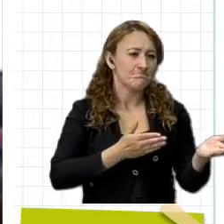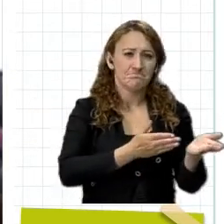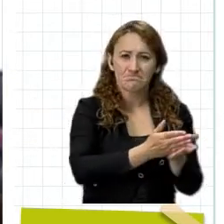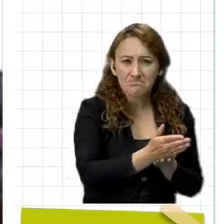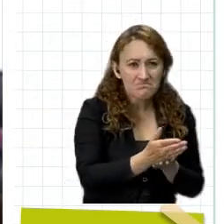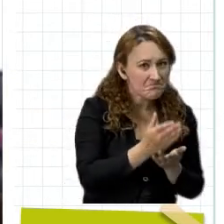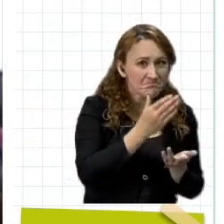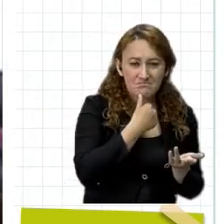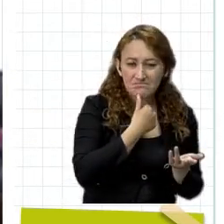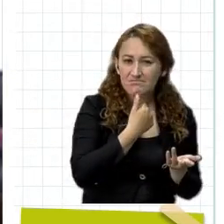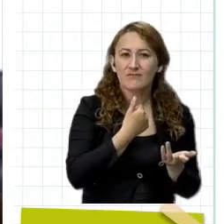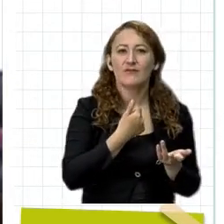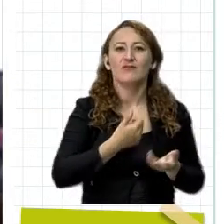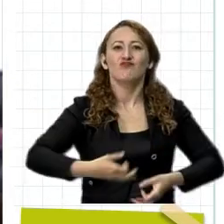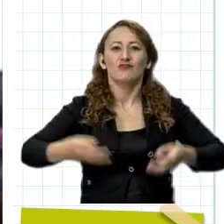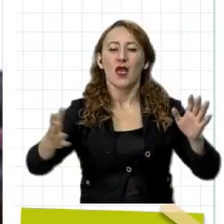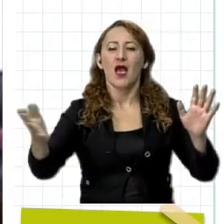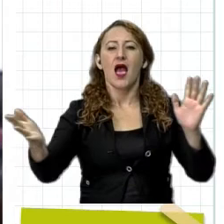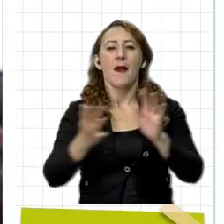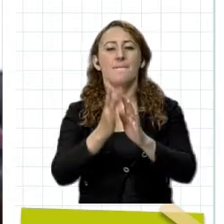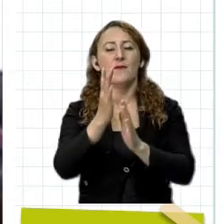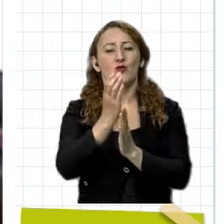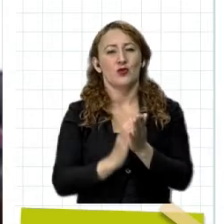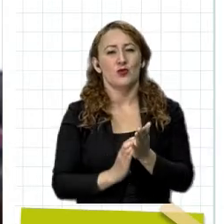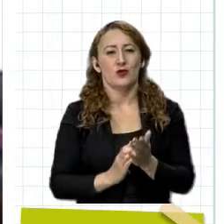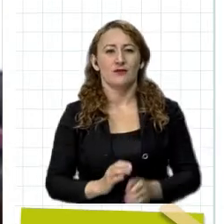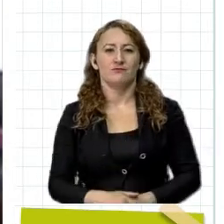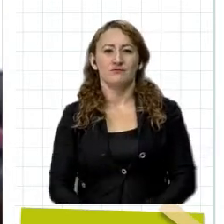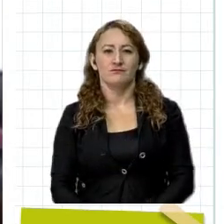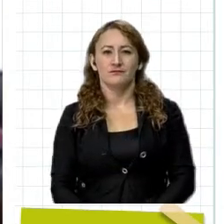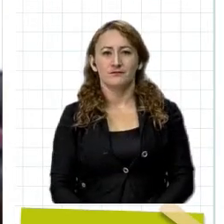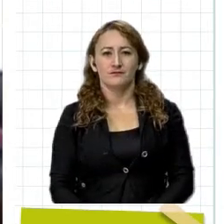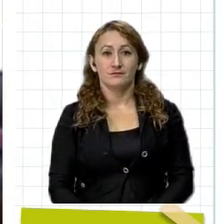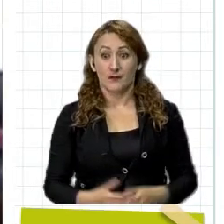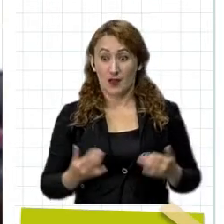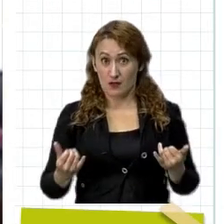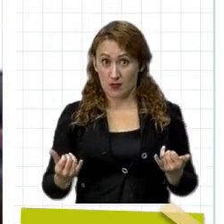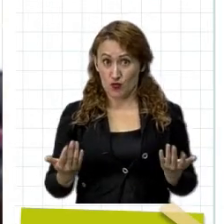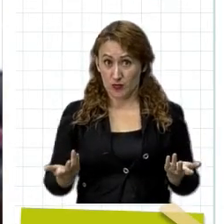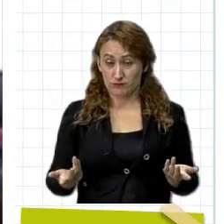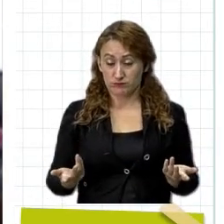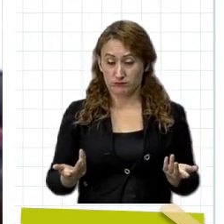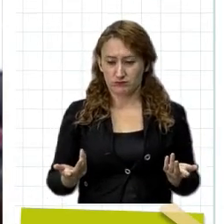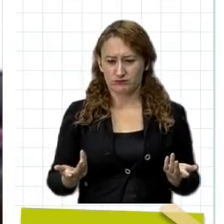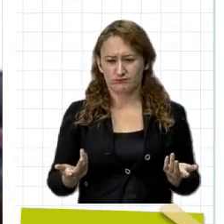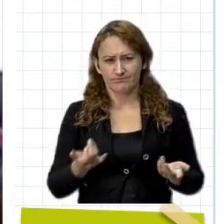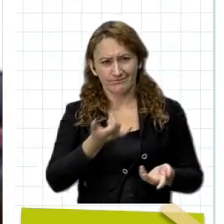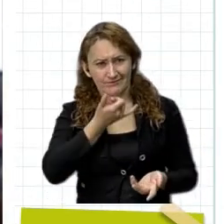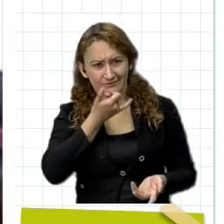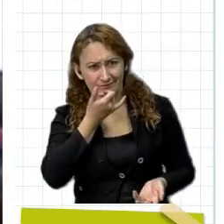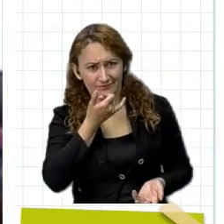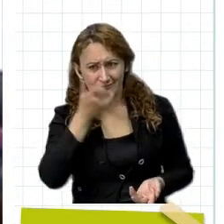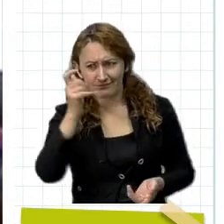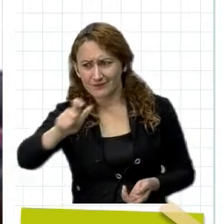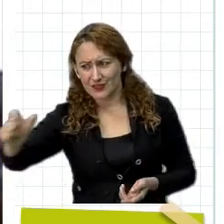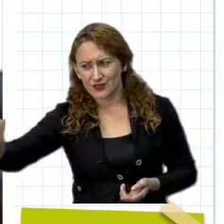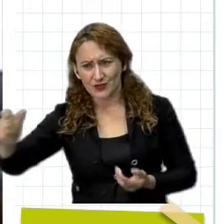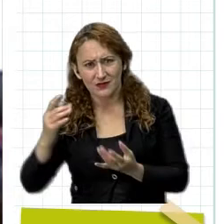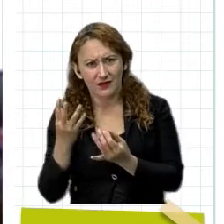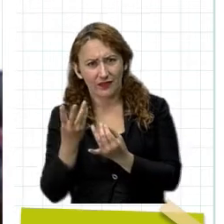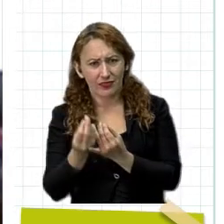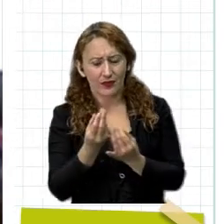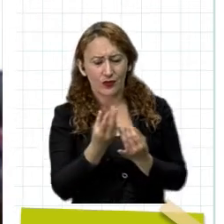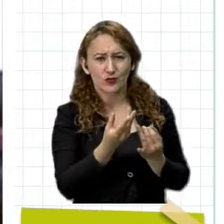la permanencia y la pertinencia curricular. Y ahora bien, ¿qué sucede cuando esos sujetos étnicos